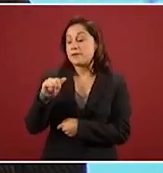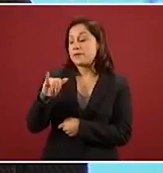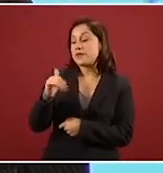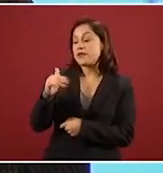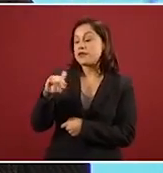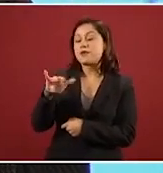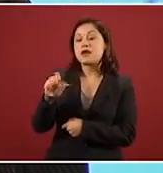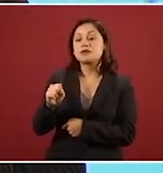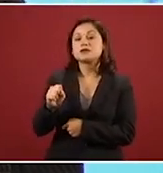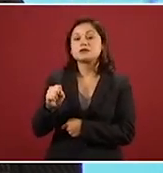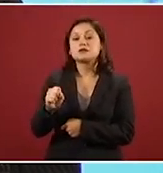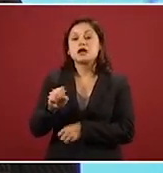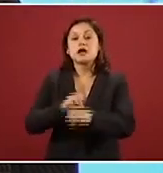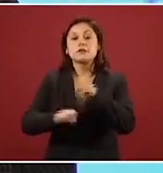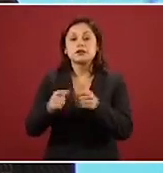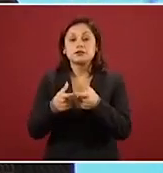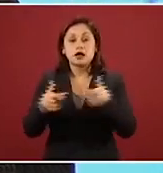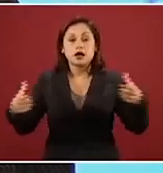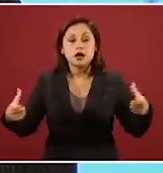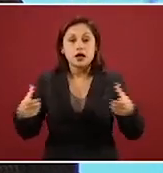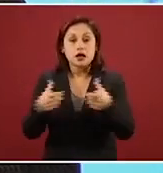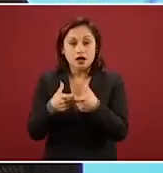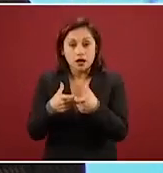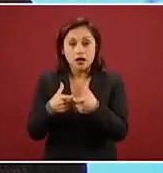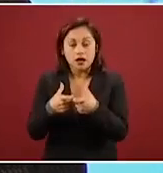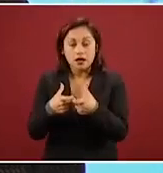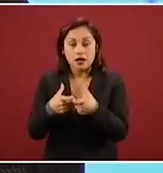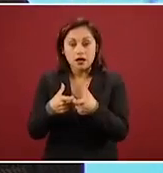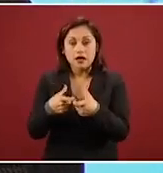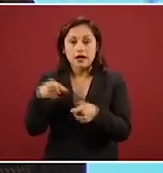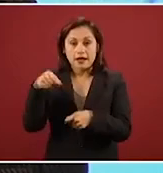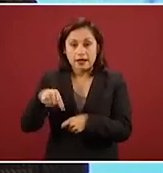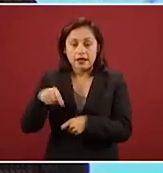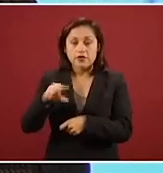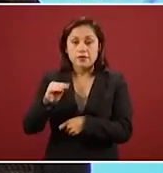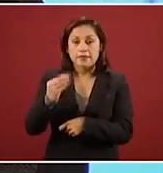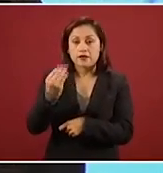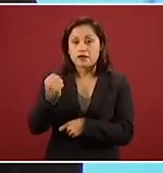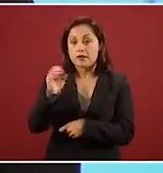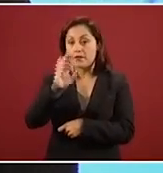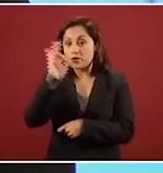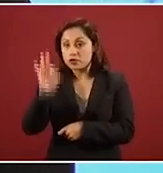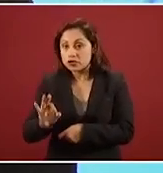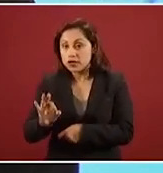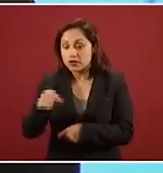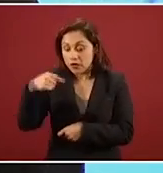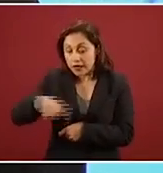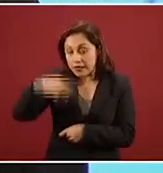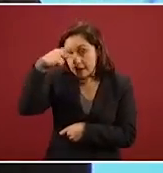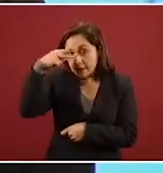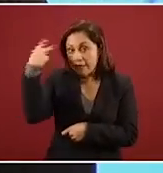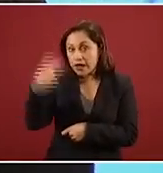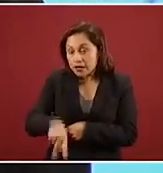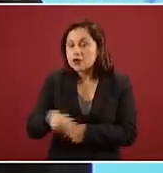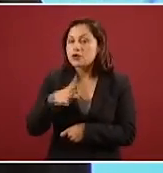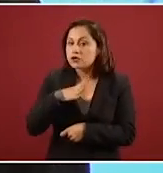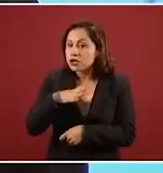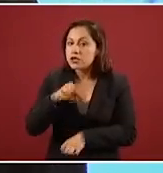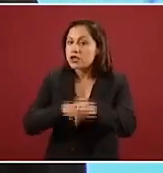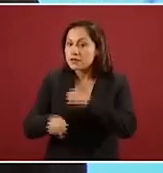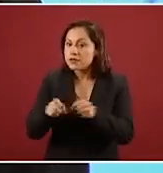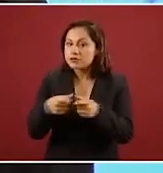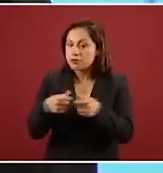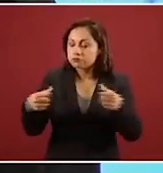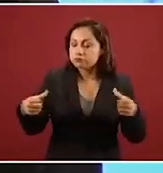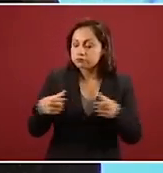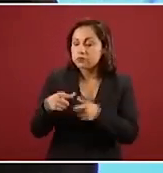empresas mexicanas corresponden a este sector, 99%. Entonces, es importante que el tratado incorpore